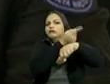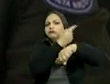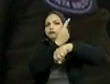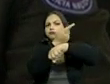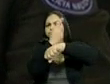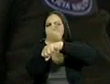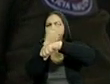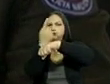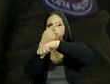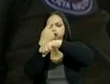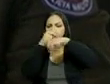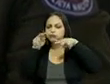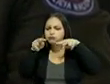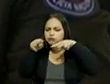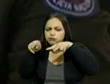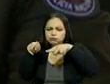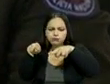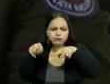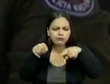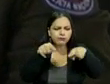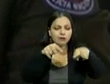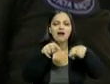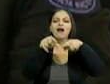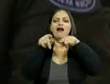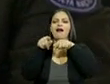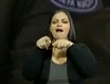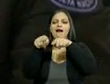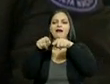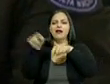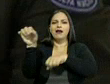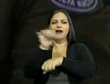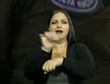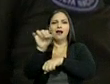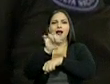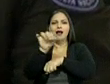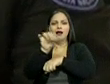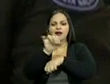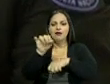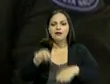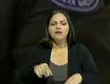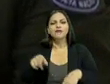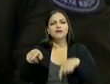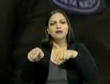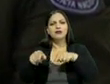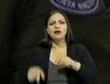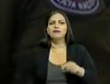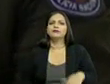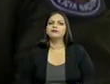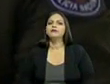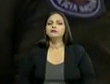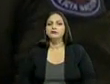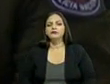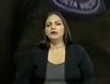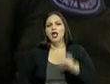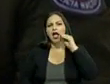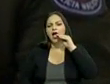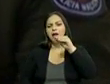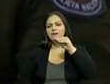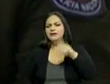lograron ubicar el vehículo, una camioneta blanca, la misma que al verse también ellos identificados, abandonaron y se metieron